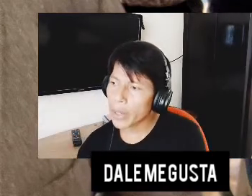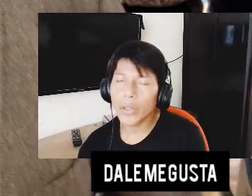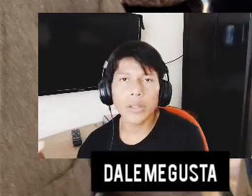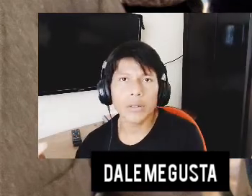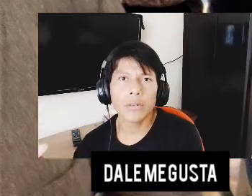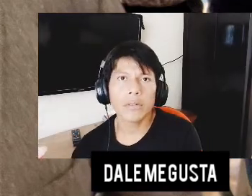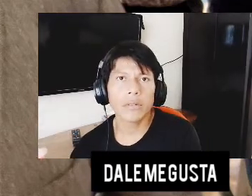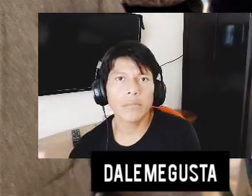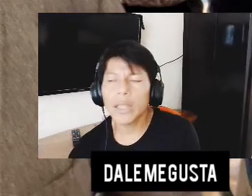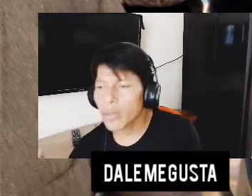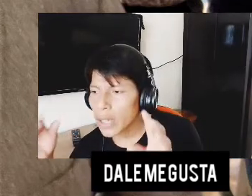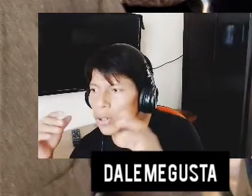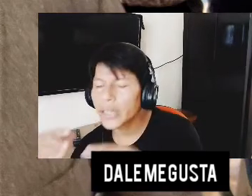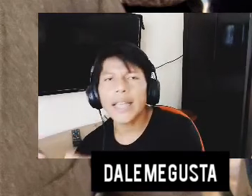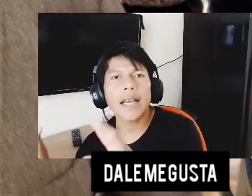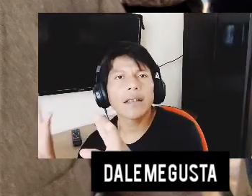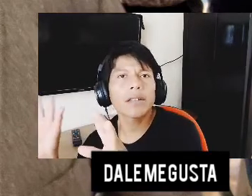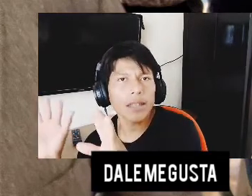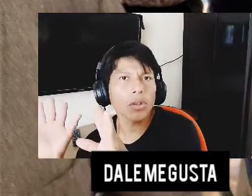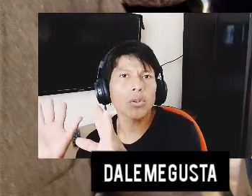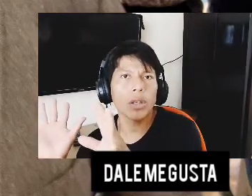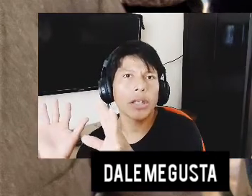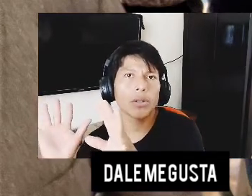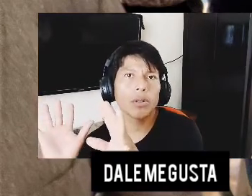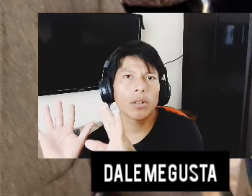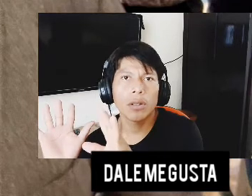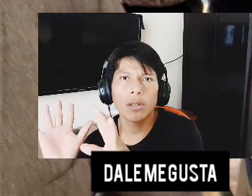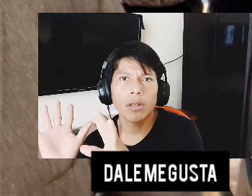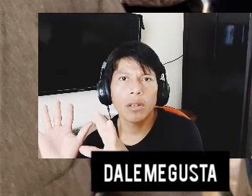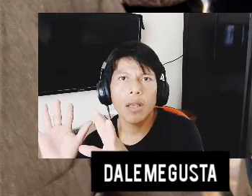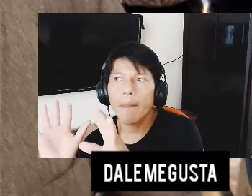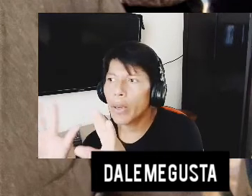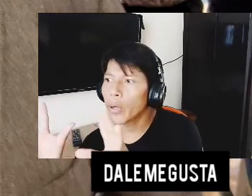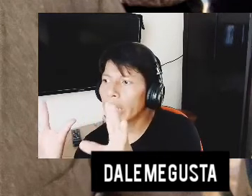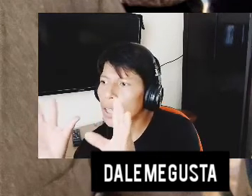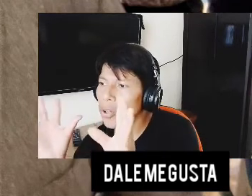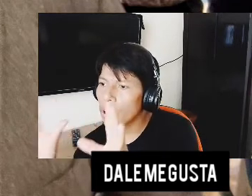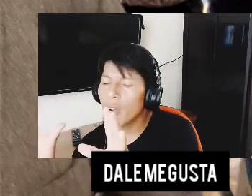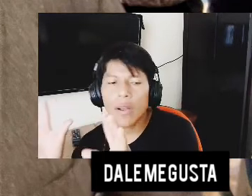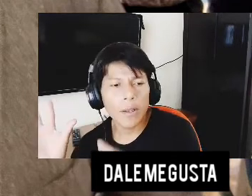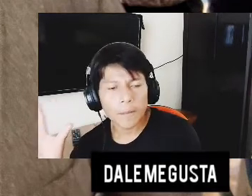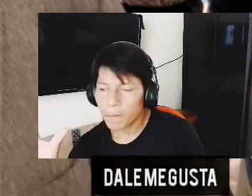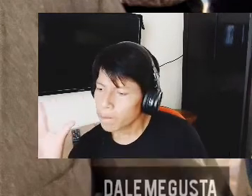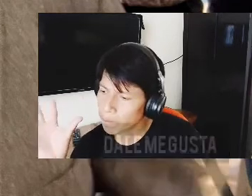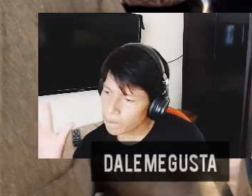como amigos, bueno, que los tenga, está en todo su derecho,